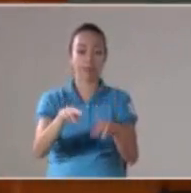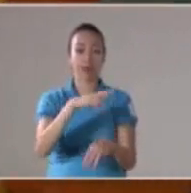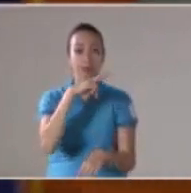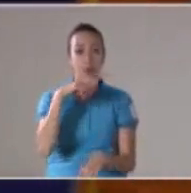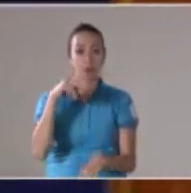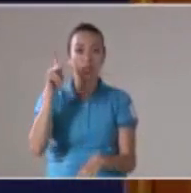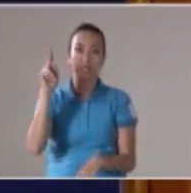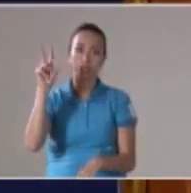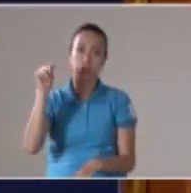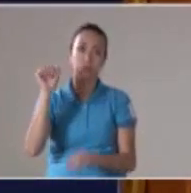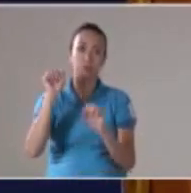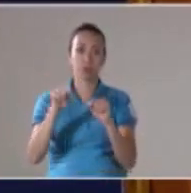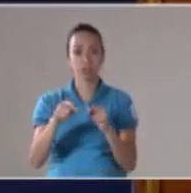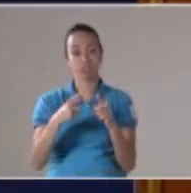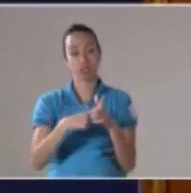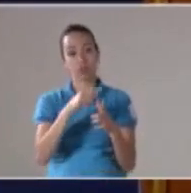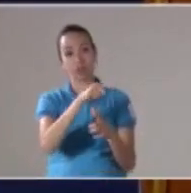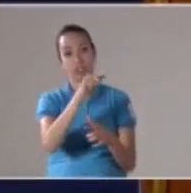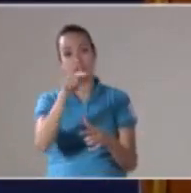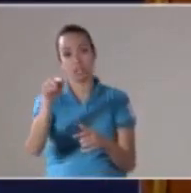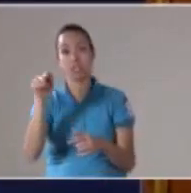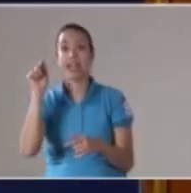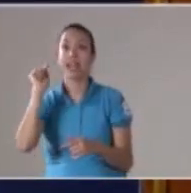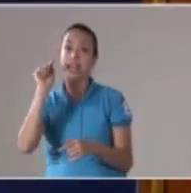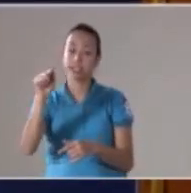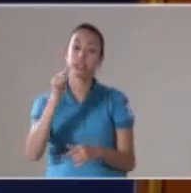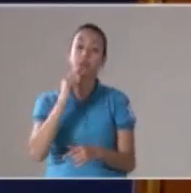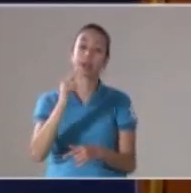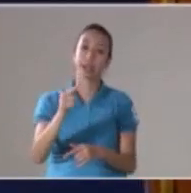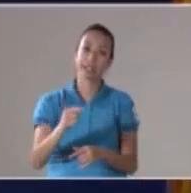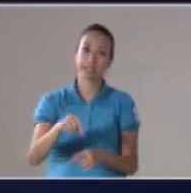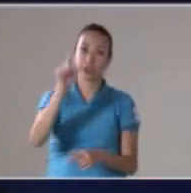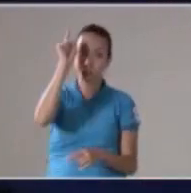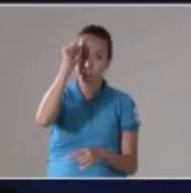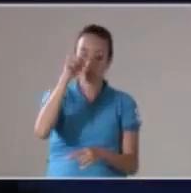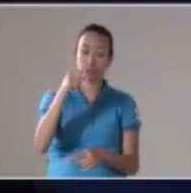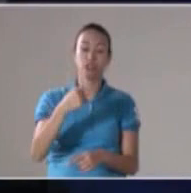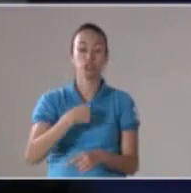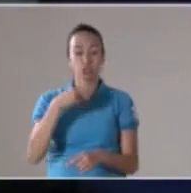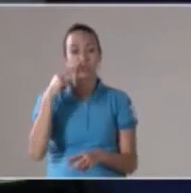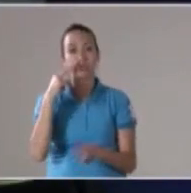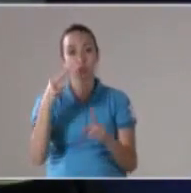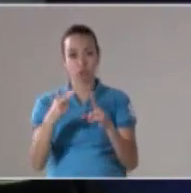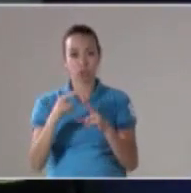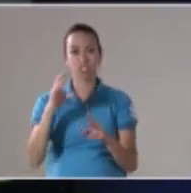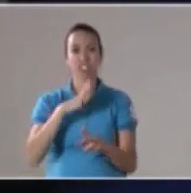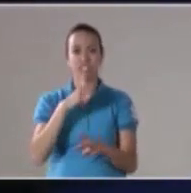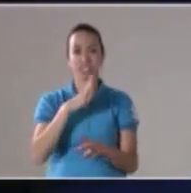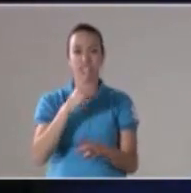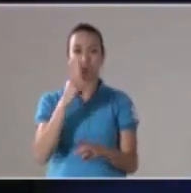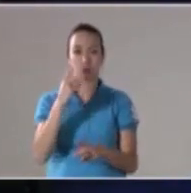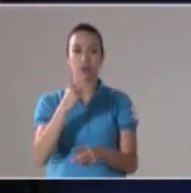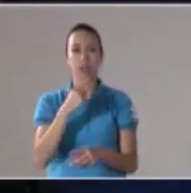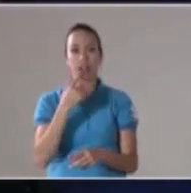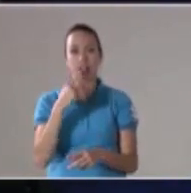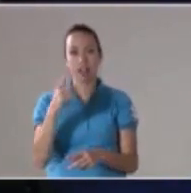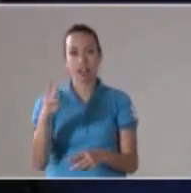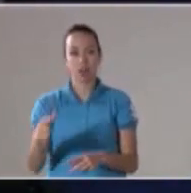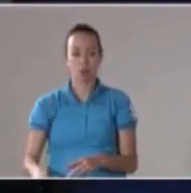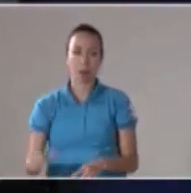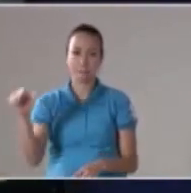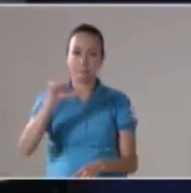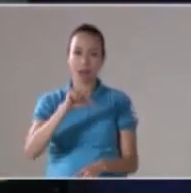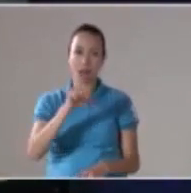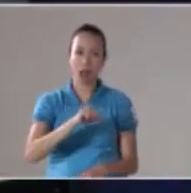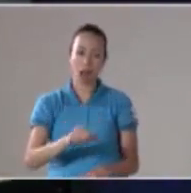ellos. Eso es lo que van a decir esos bandidos. Yo ya los conozco, que tienen una lengua viperina, que pelan una piña y la